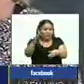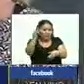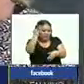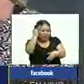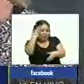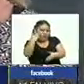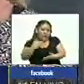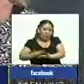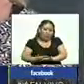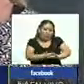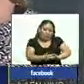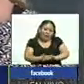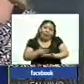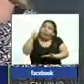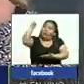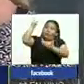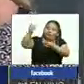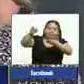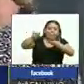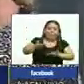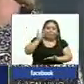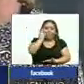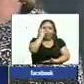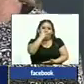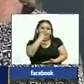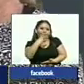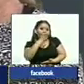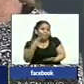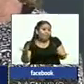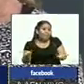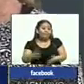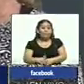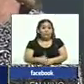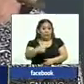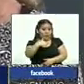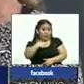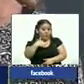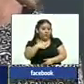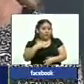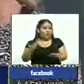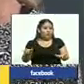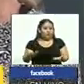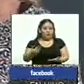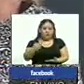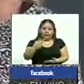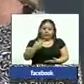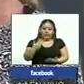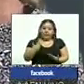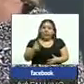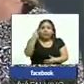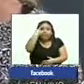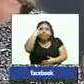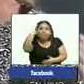hijos es lo más bello que Dios nos regaló, ¿verdad? Y para mí, pues fue realidad.